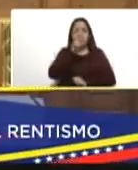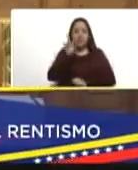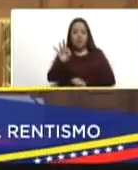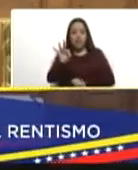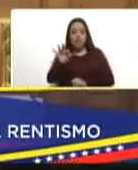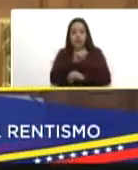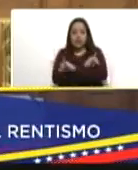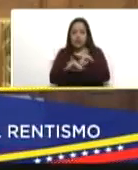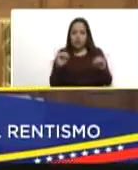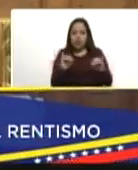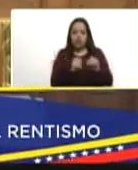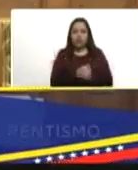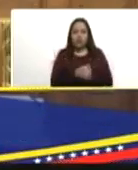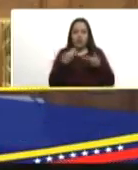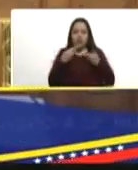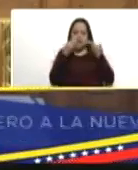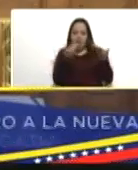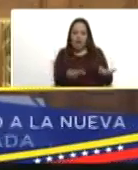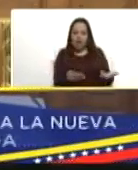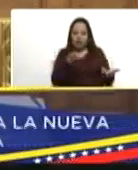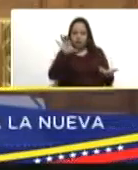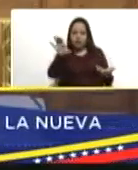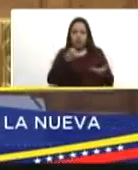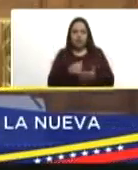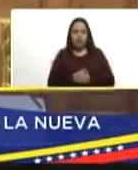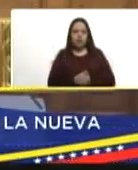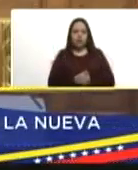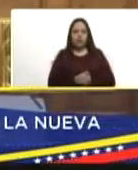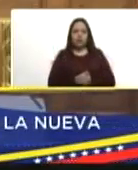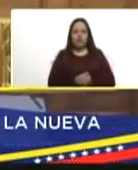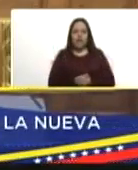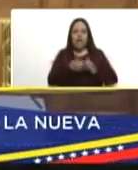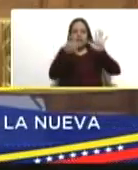cerró entregando a la nación